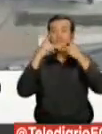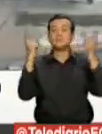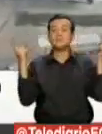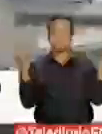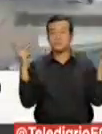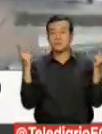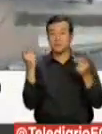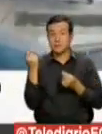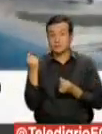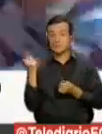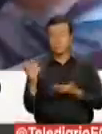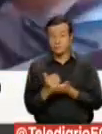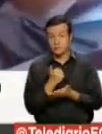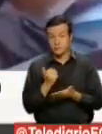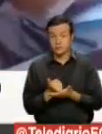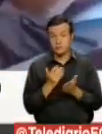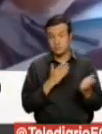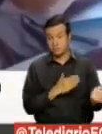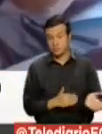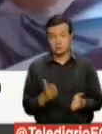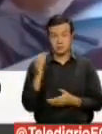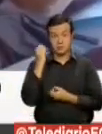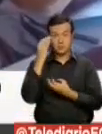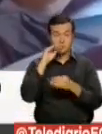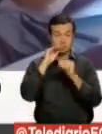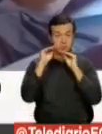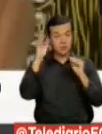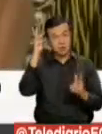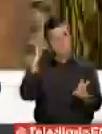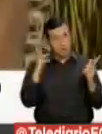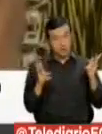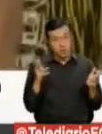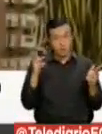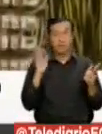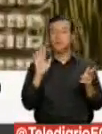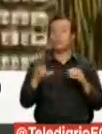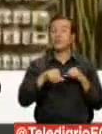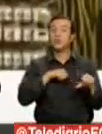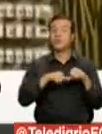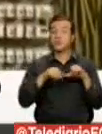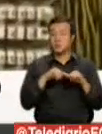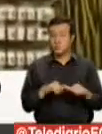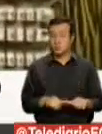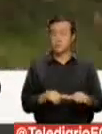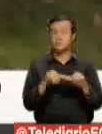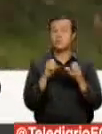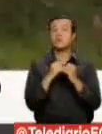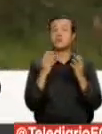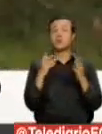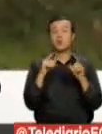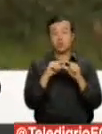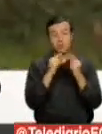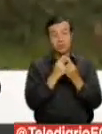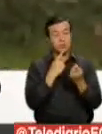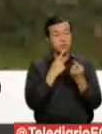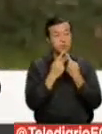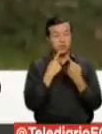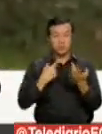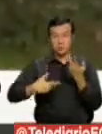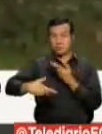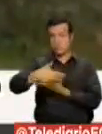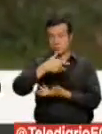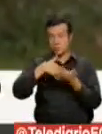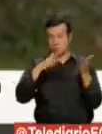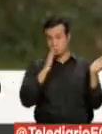con rentabilidad y de la que se ha informado una posible concesión de su administración. Se han entablado mesas de diálogo para cumplir con